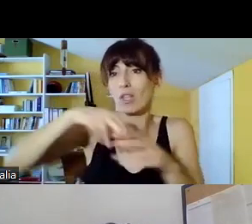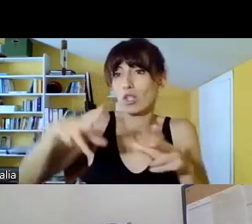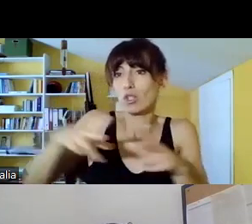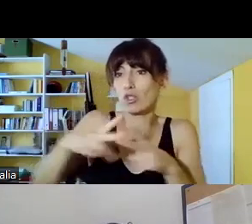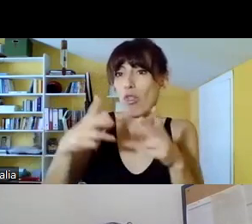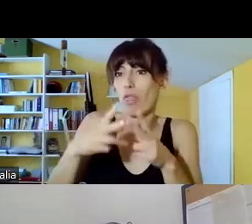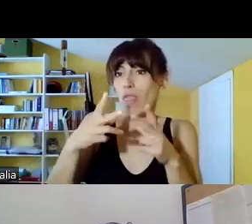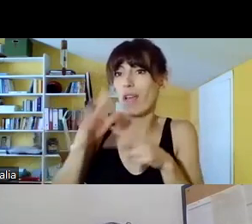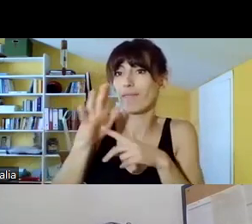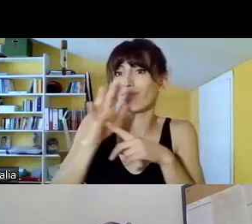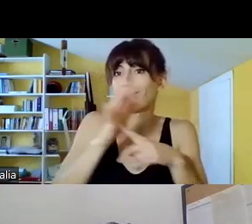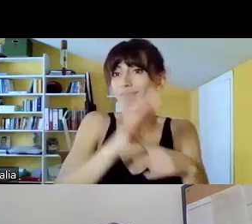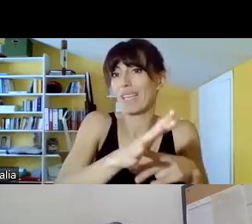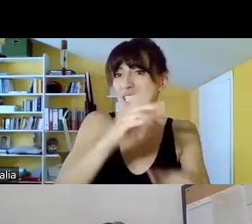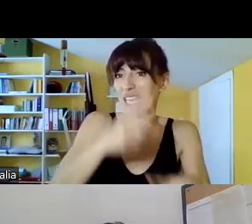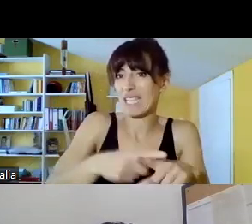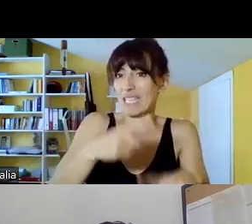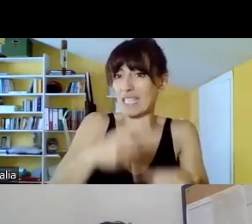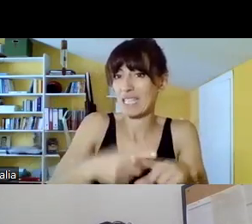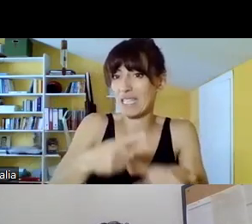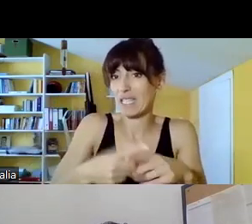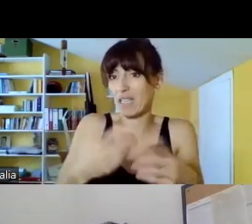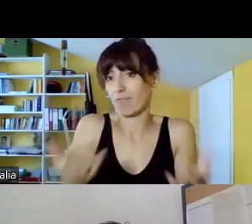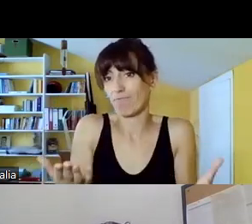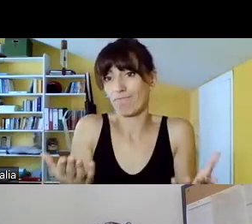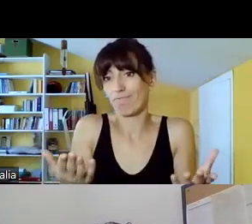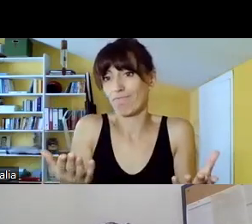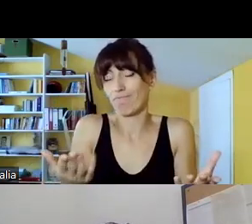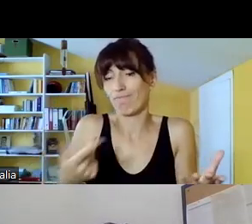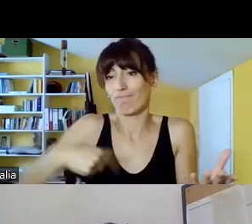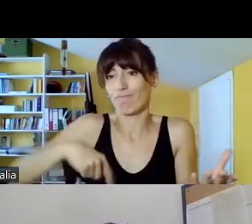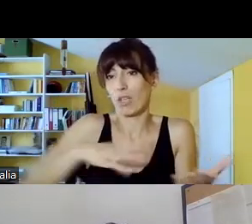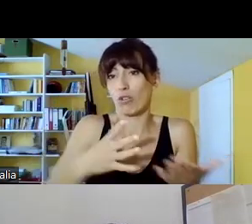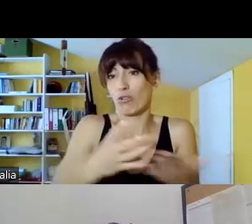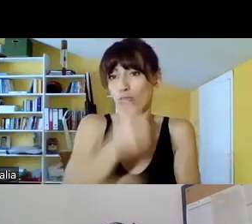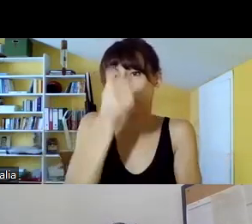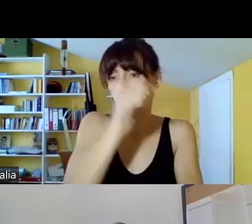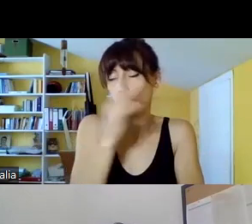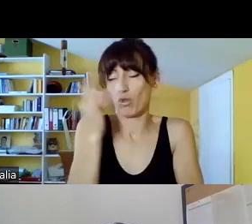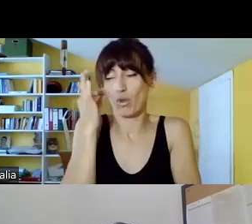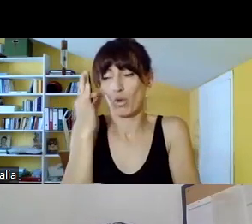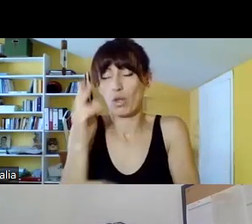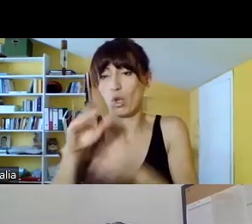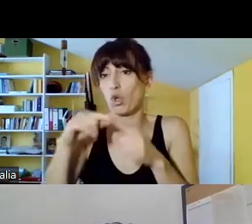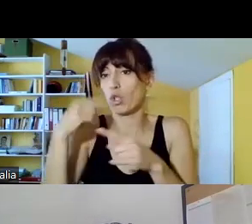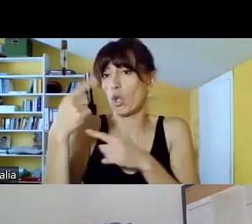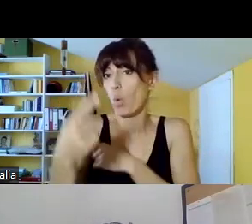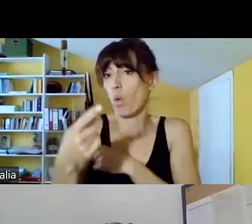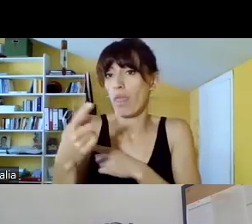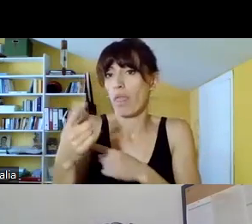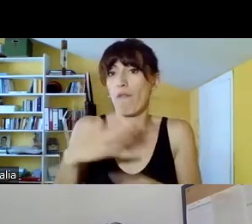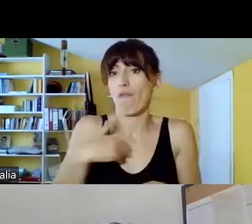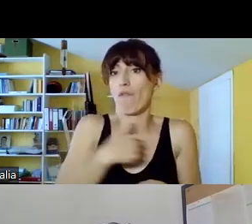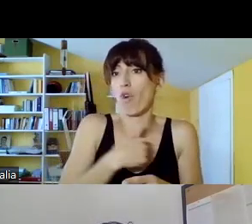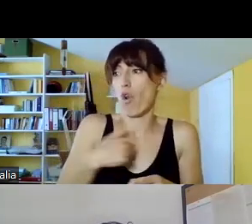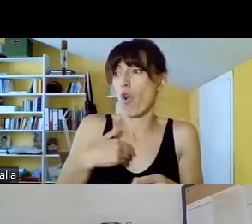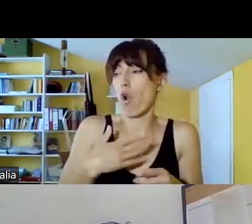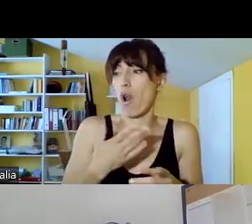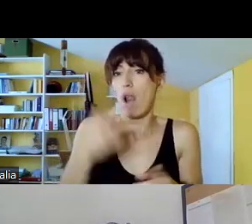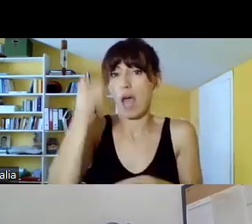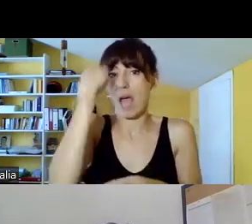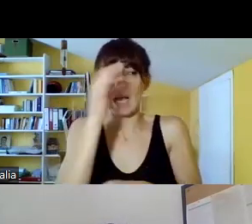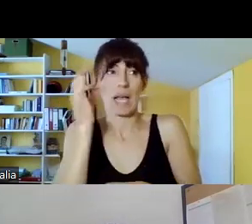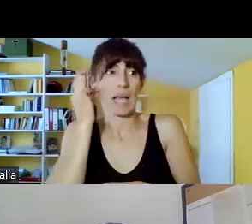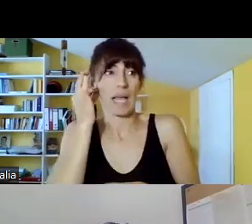sexista y androcéntrico, por el que nos hemos atravesado todos y todas, con los consecuentes estereotipos de género que ello